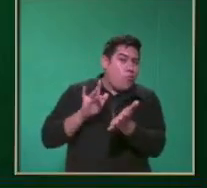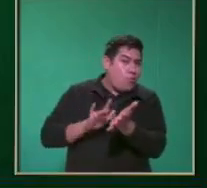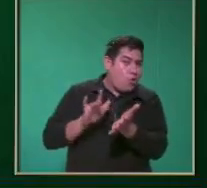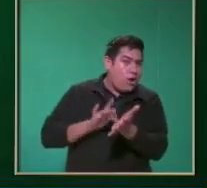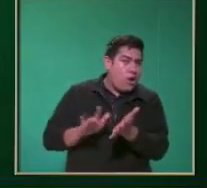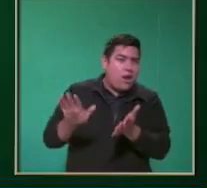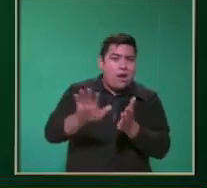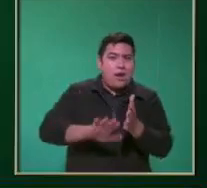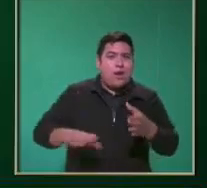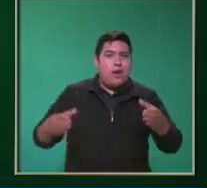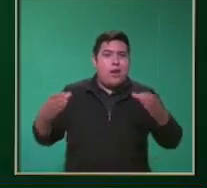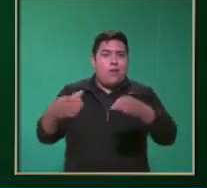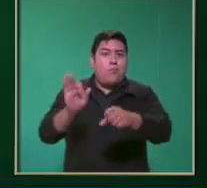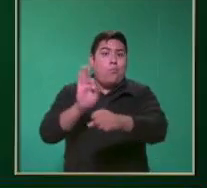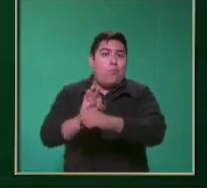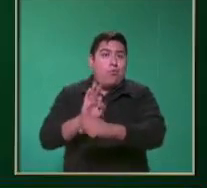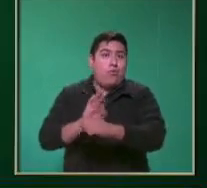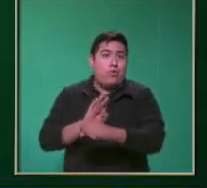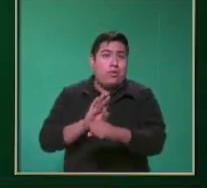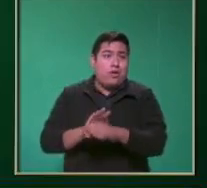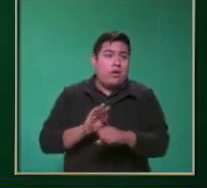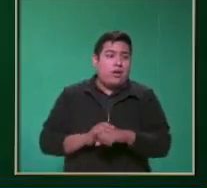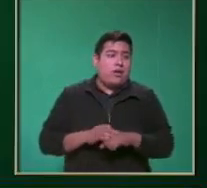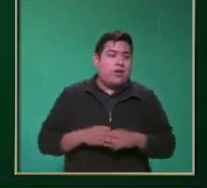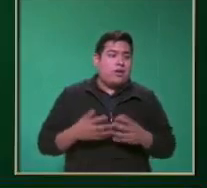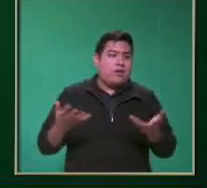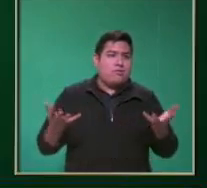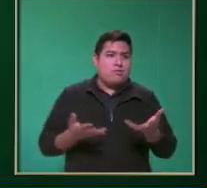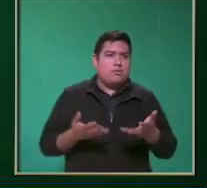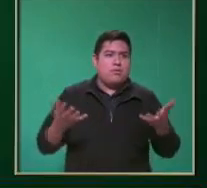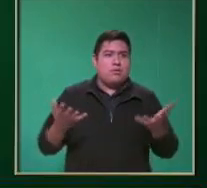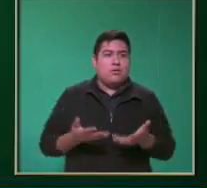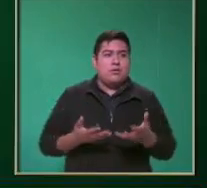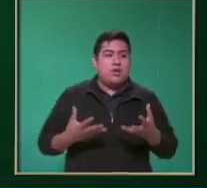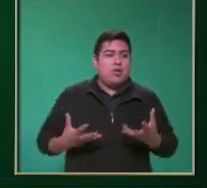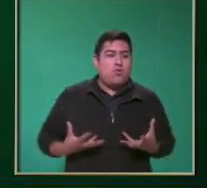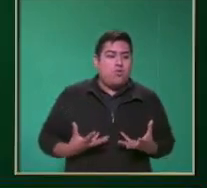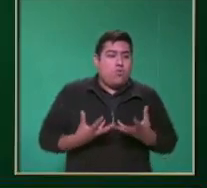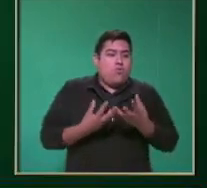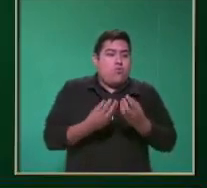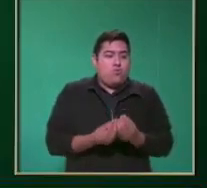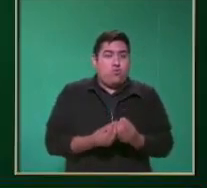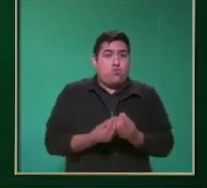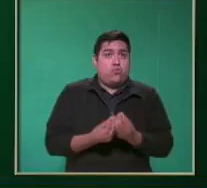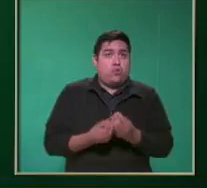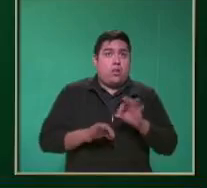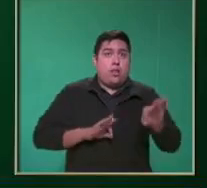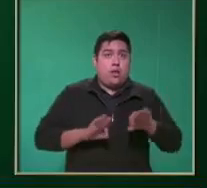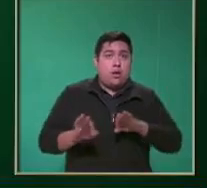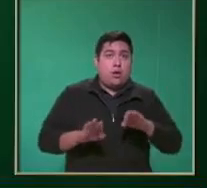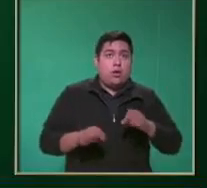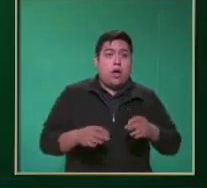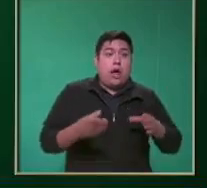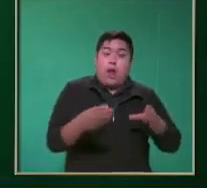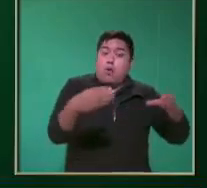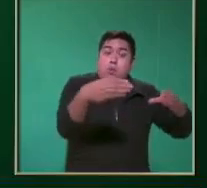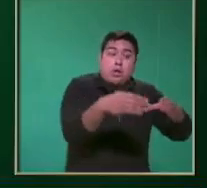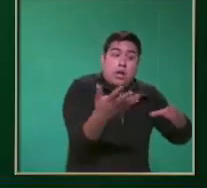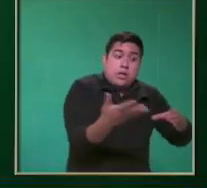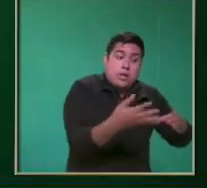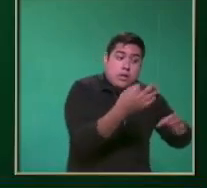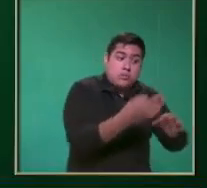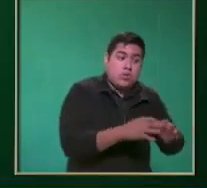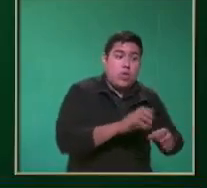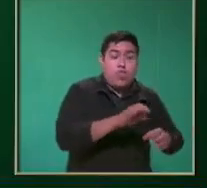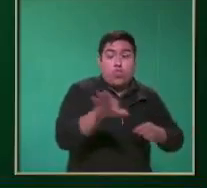ayudar en esa protección, para hacer juntos el trabajo que no le corresponde a una comisión nacional, le